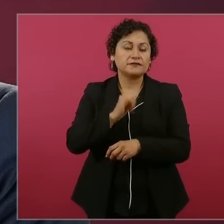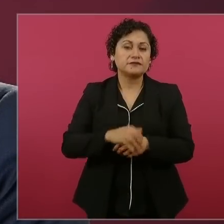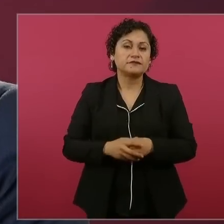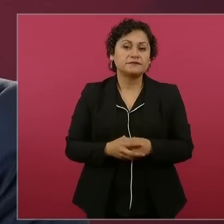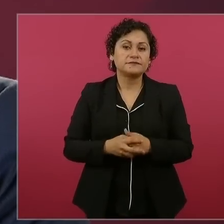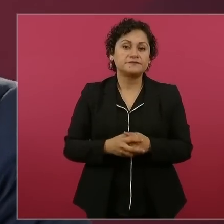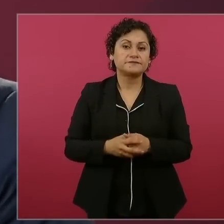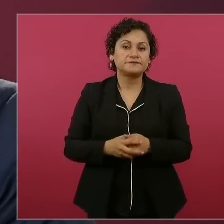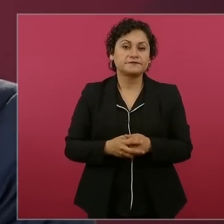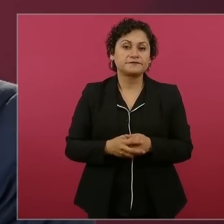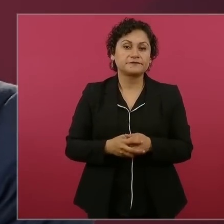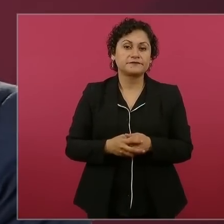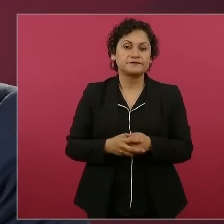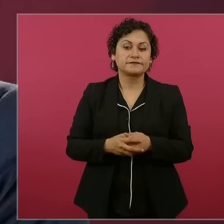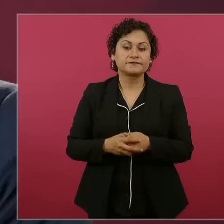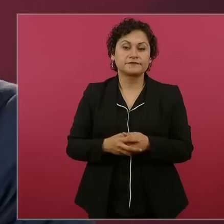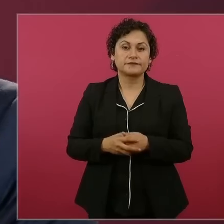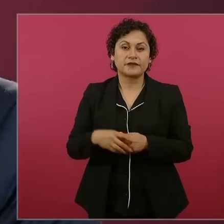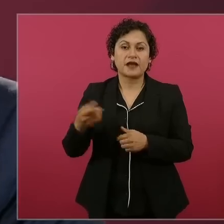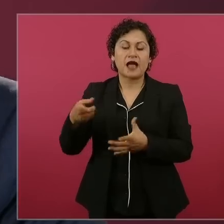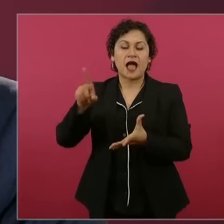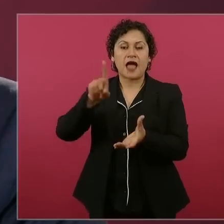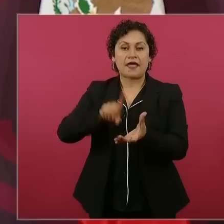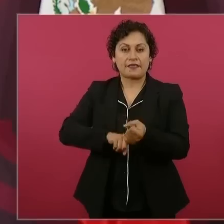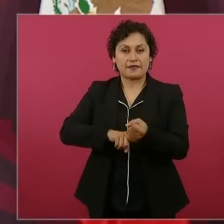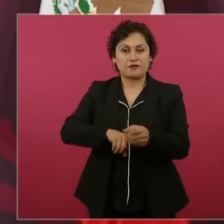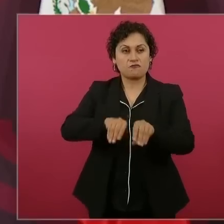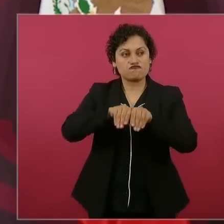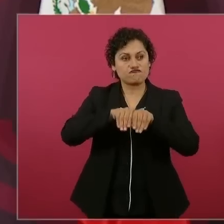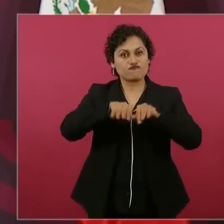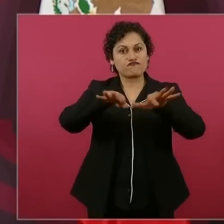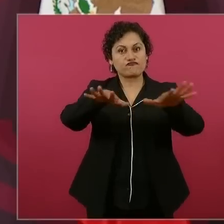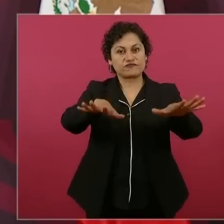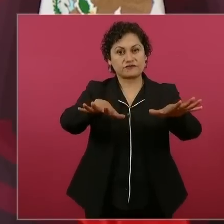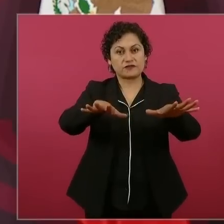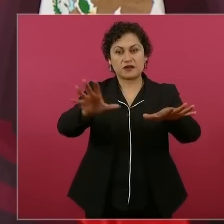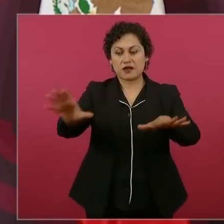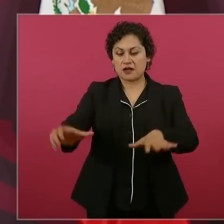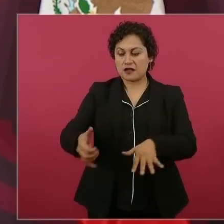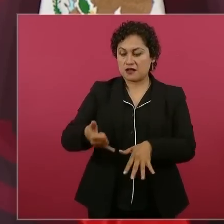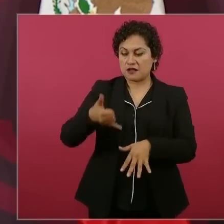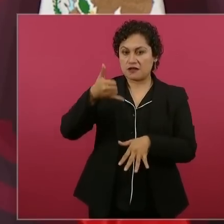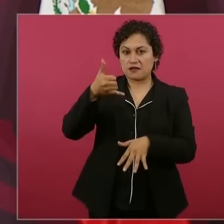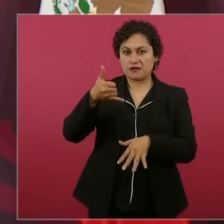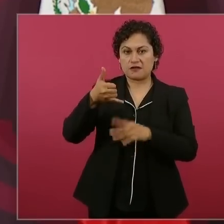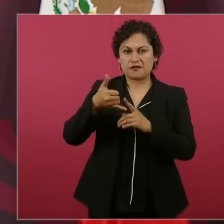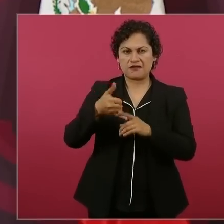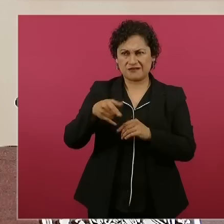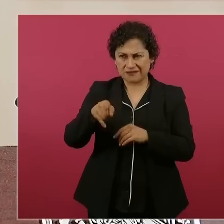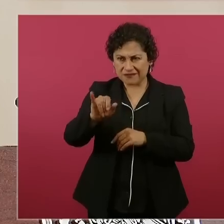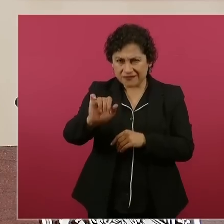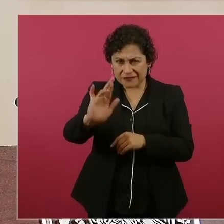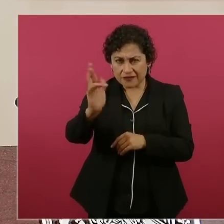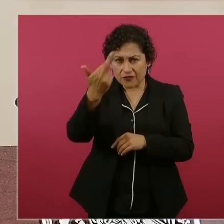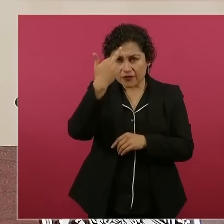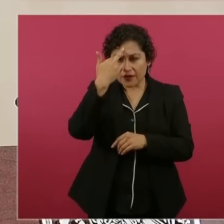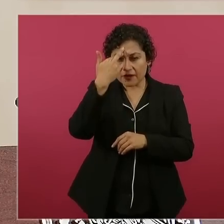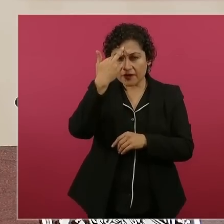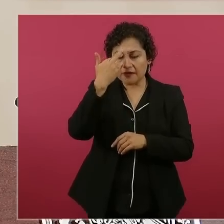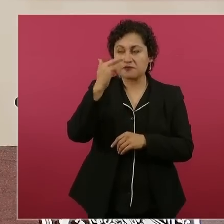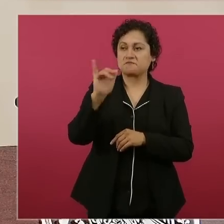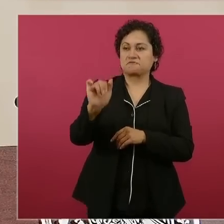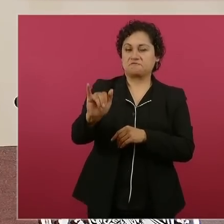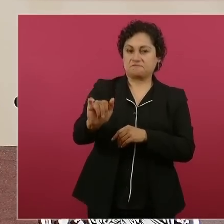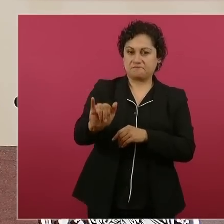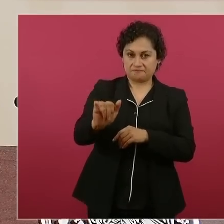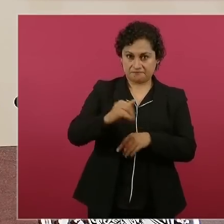como publicidad, agarra la jarra. Ese era, ¿no? El Bacardí, no. Sí.